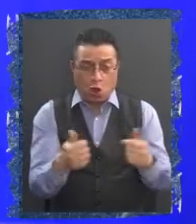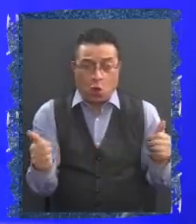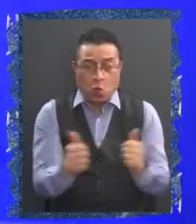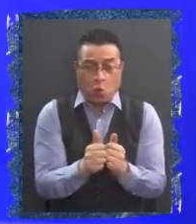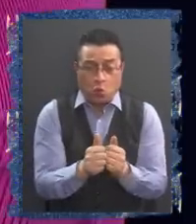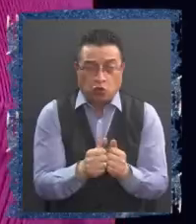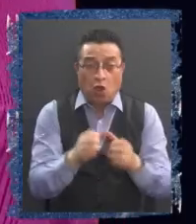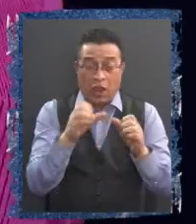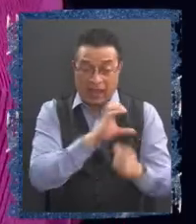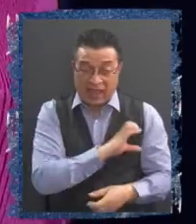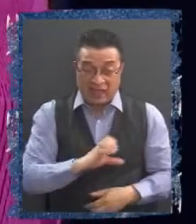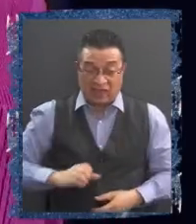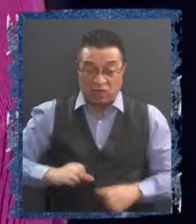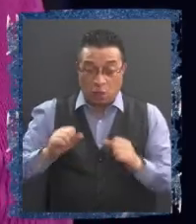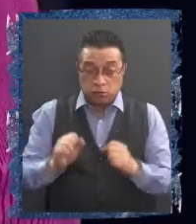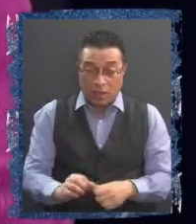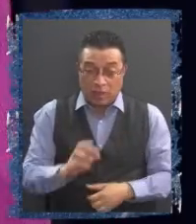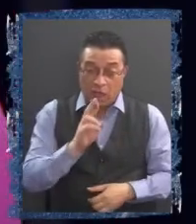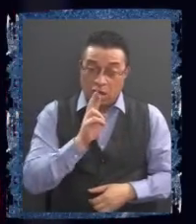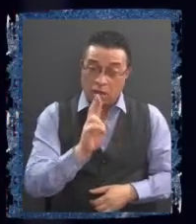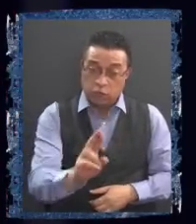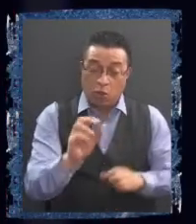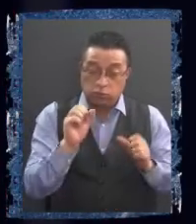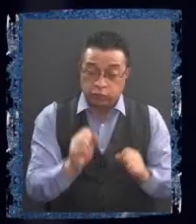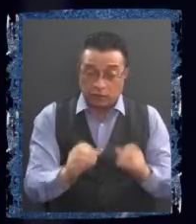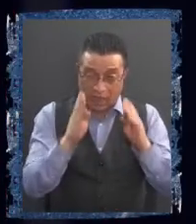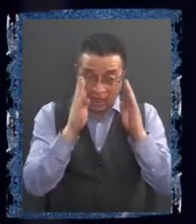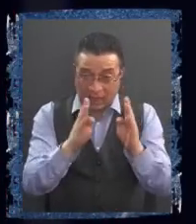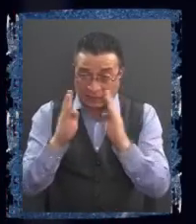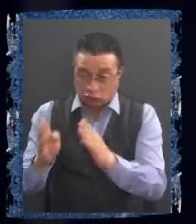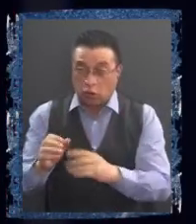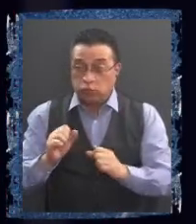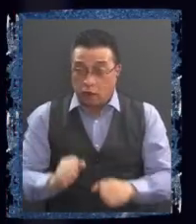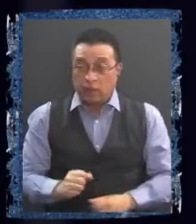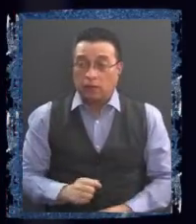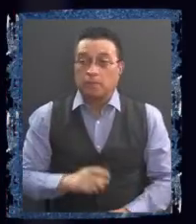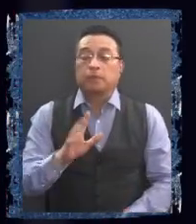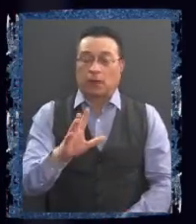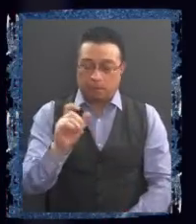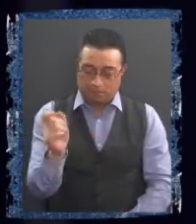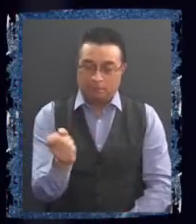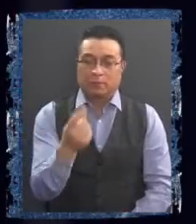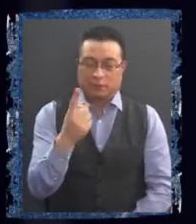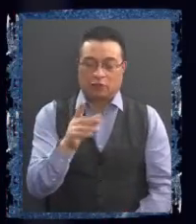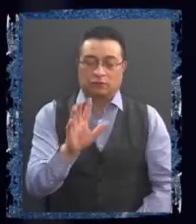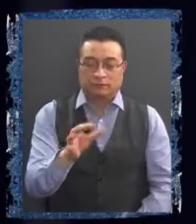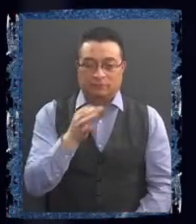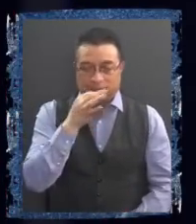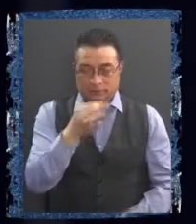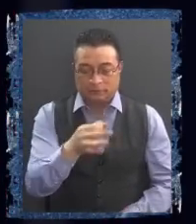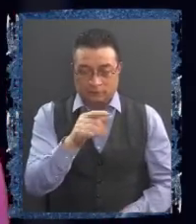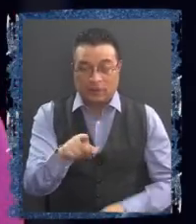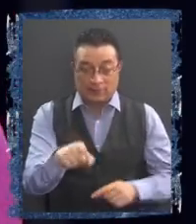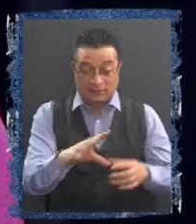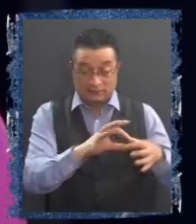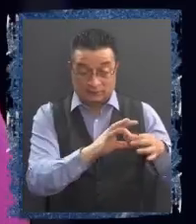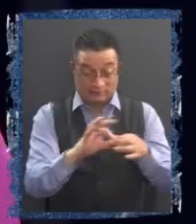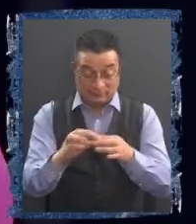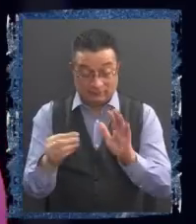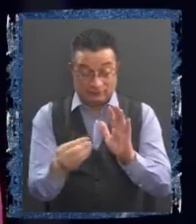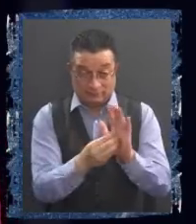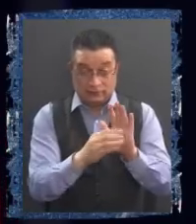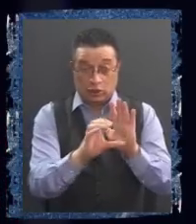poder responder a esa demanda, va a poder dar una atención. A ver, primero que nada decirte que el hecho que aparezca en la Constitución